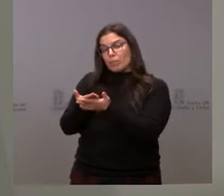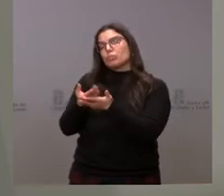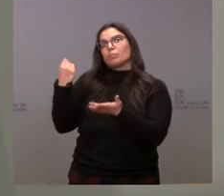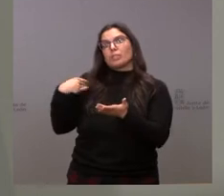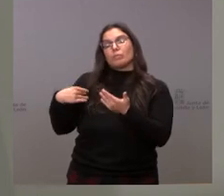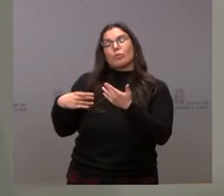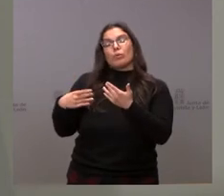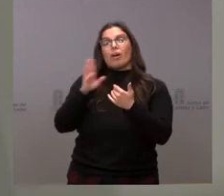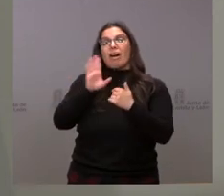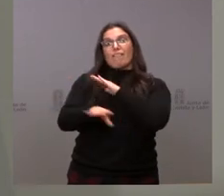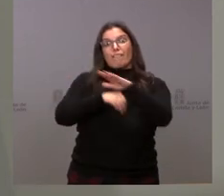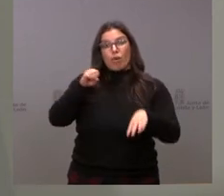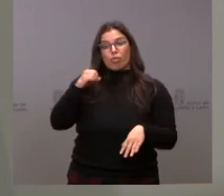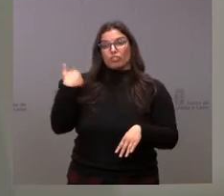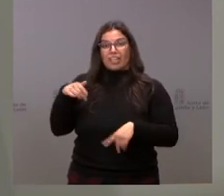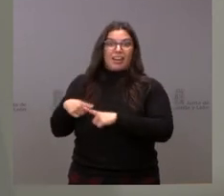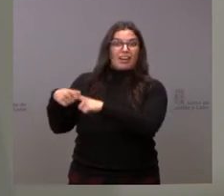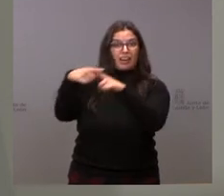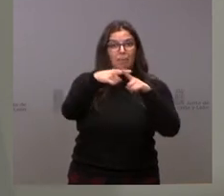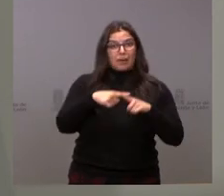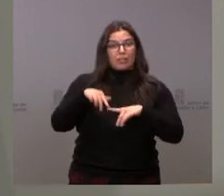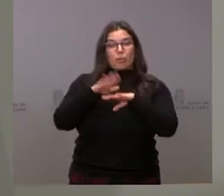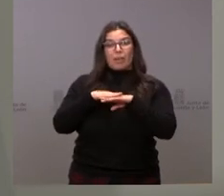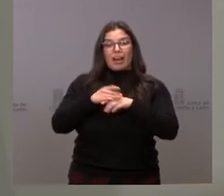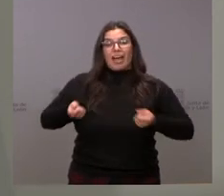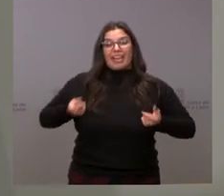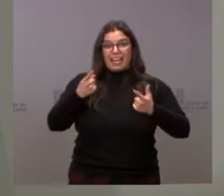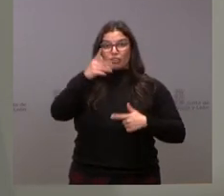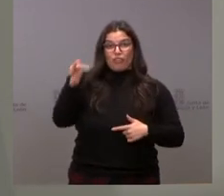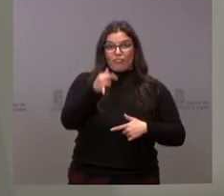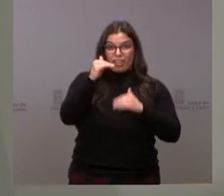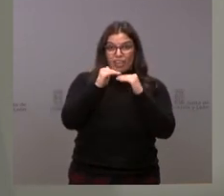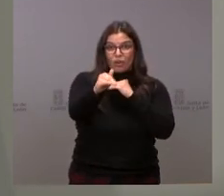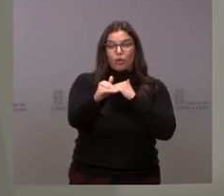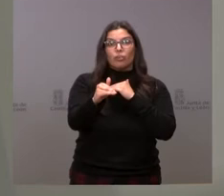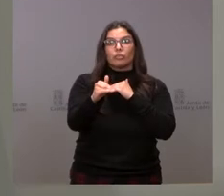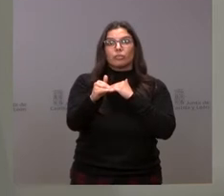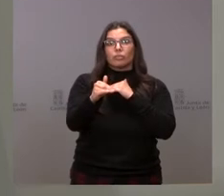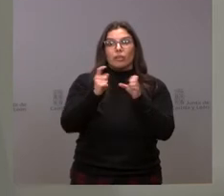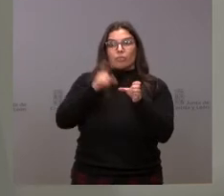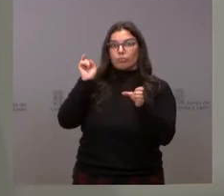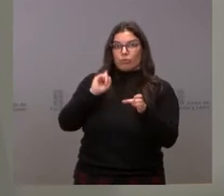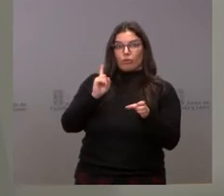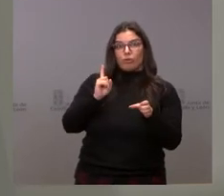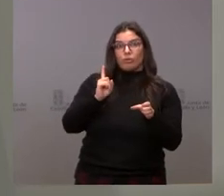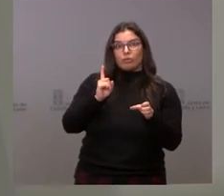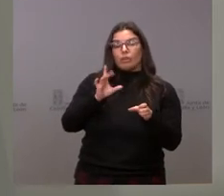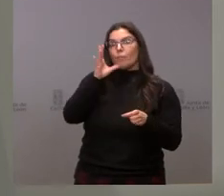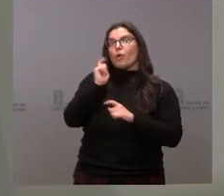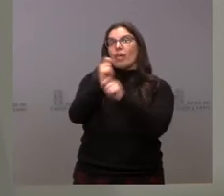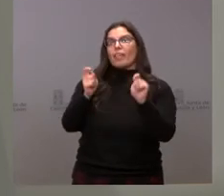de los fondos que se distribuyen para costes fijos que sólo se otorgan a comunidades autónomas con menos de 2 millones de habitantes